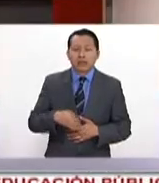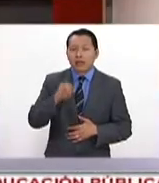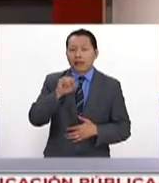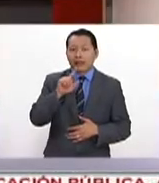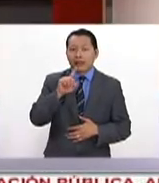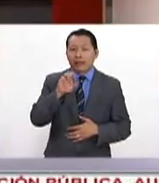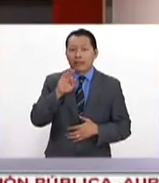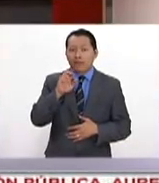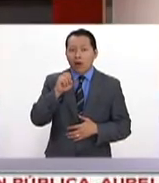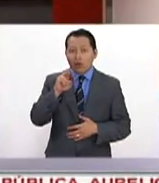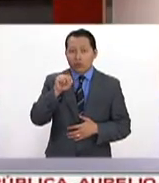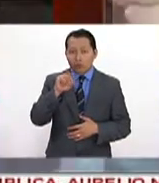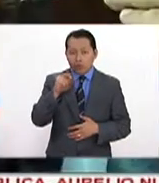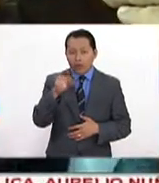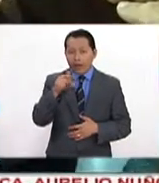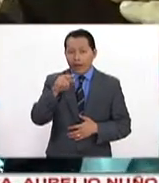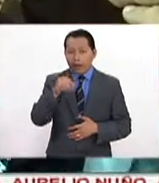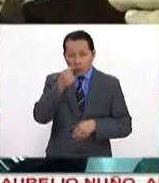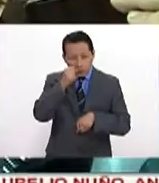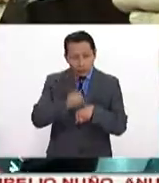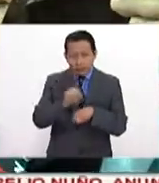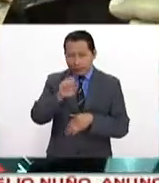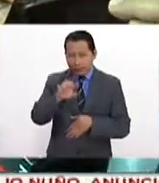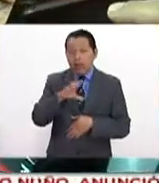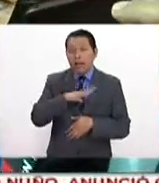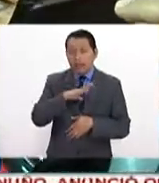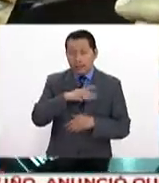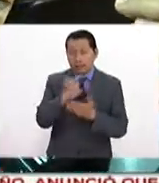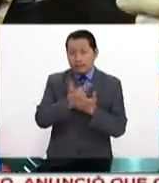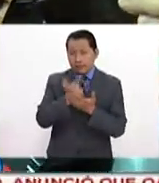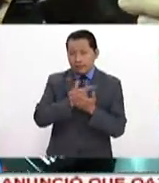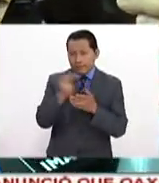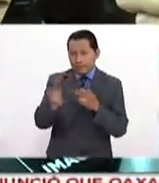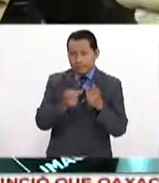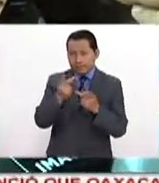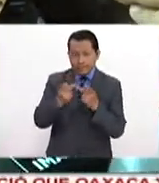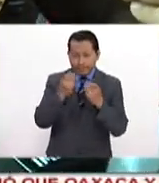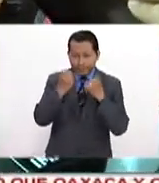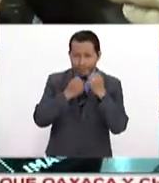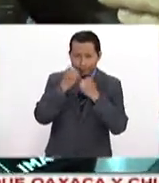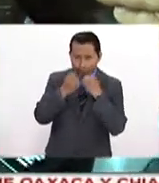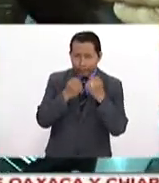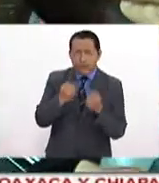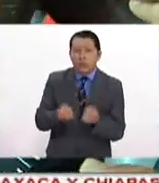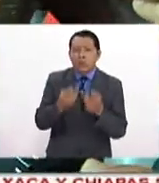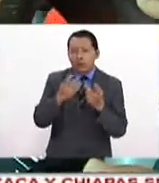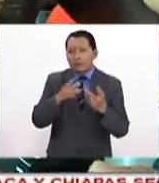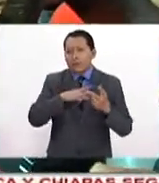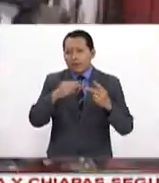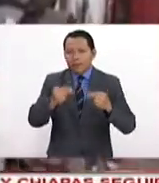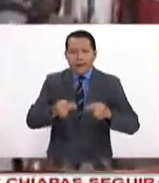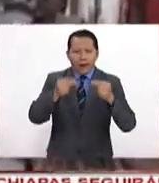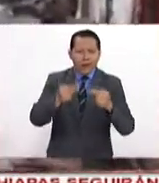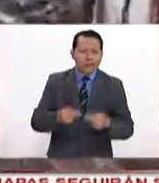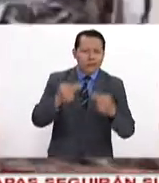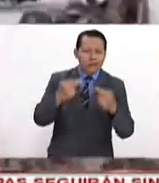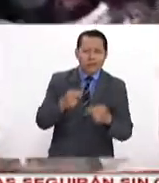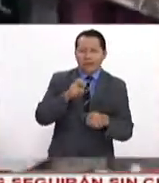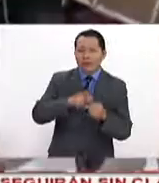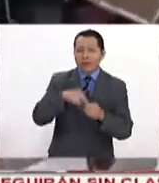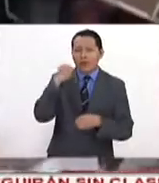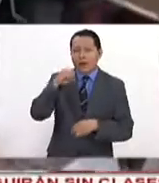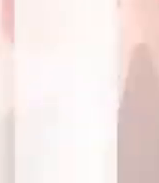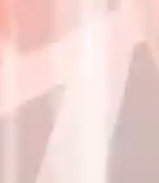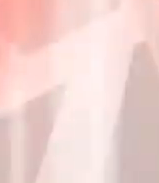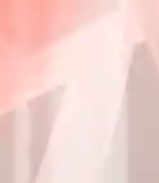Ildefonso Guajardo, secretario de Economía, informó que se realiza un censo para determinar el número de comercios afectados por el terremoto en Oaxaca y